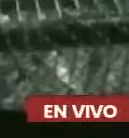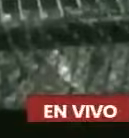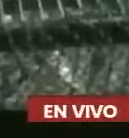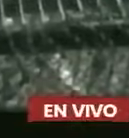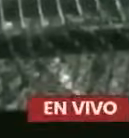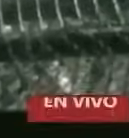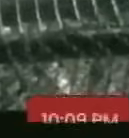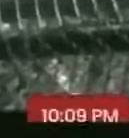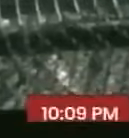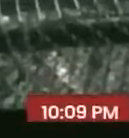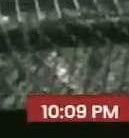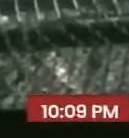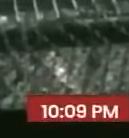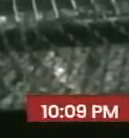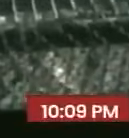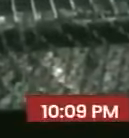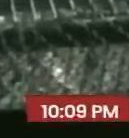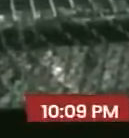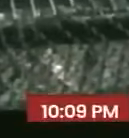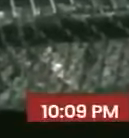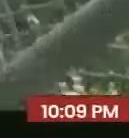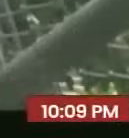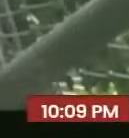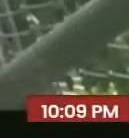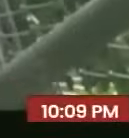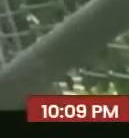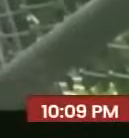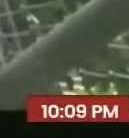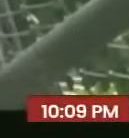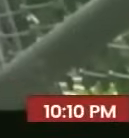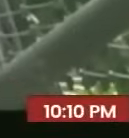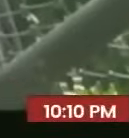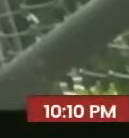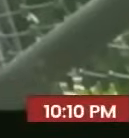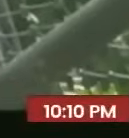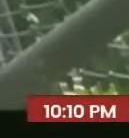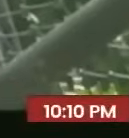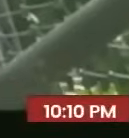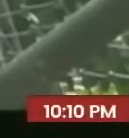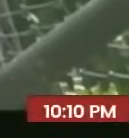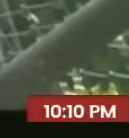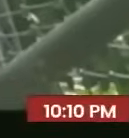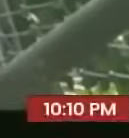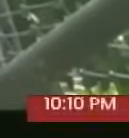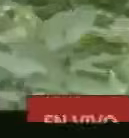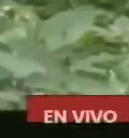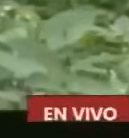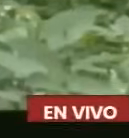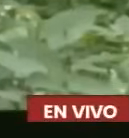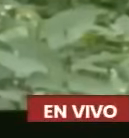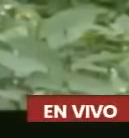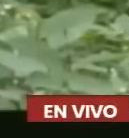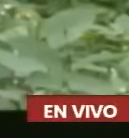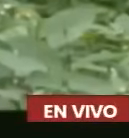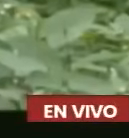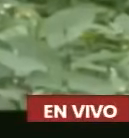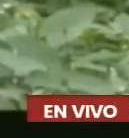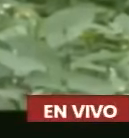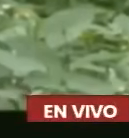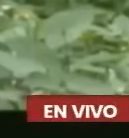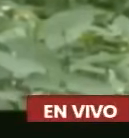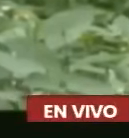especies. Tenemos los cóndor andino, tenemos la águila arpía, entre otros, de la fauna de la llanura o de la